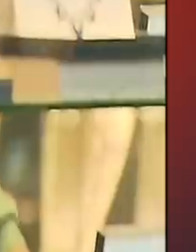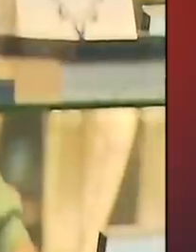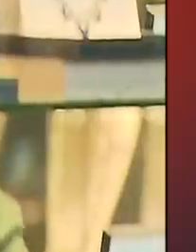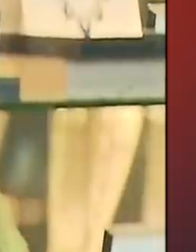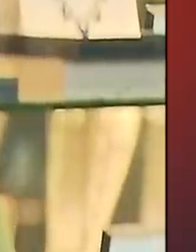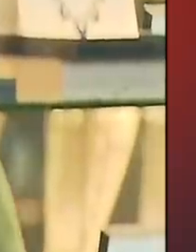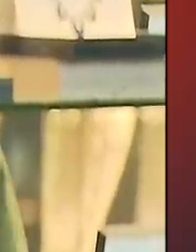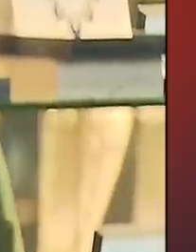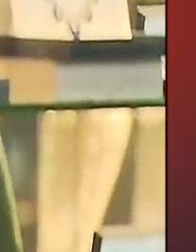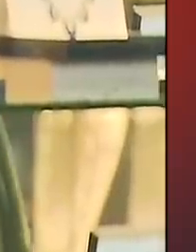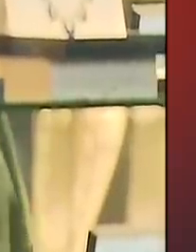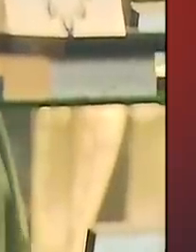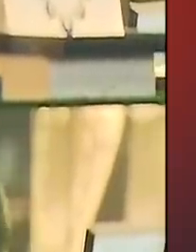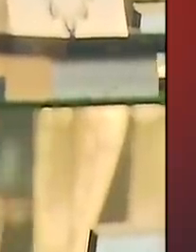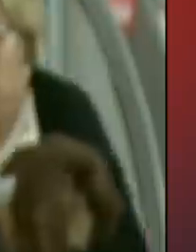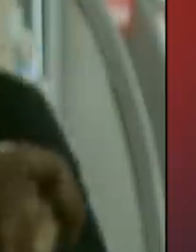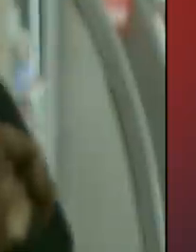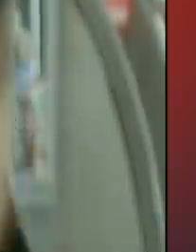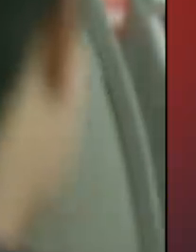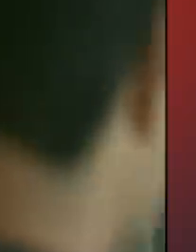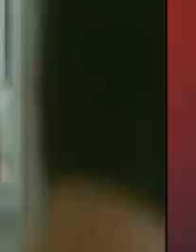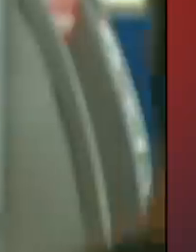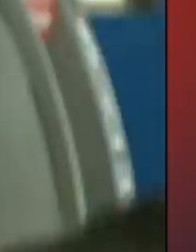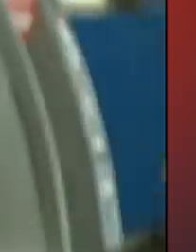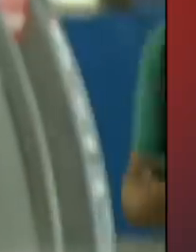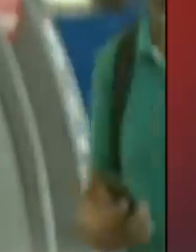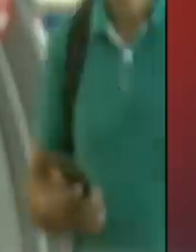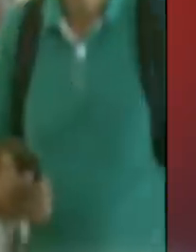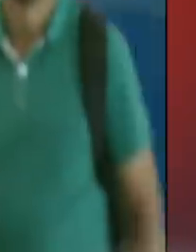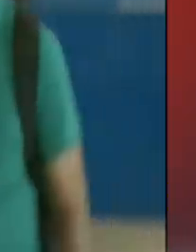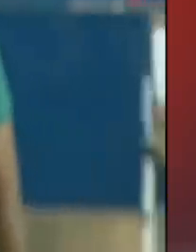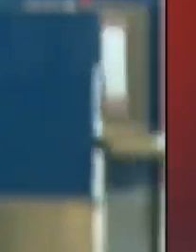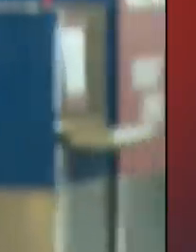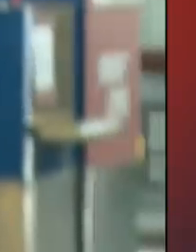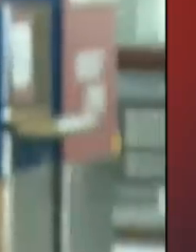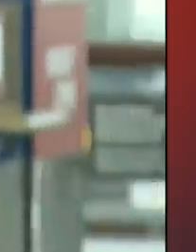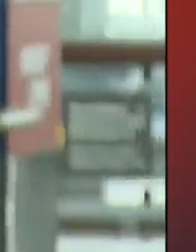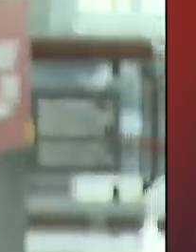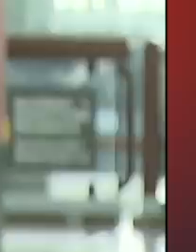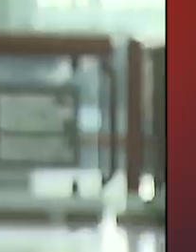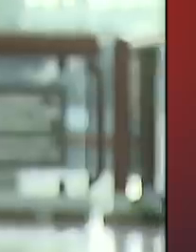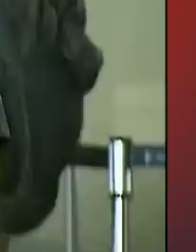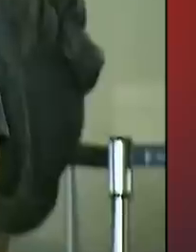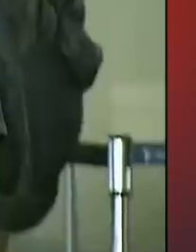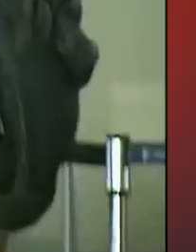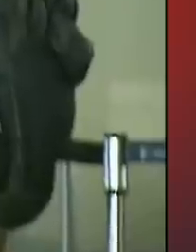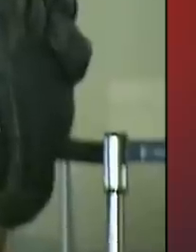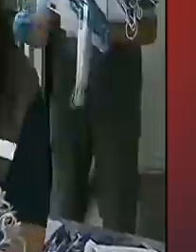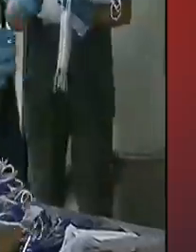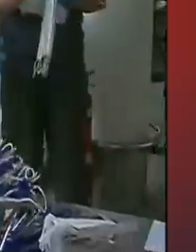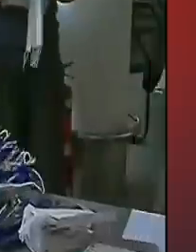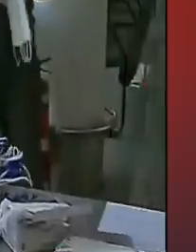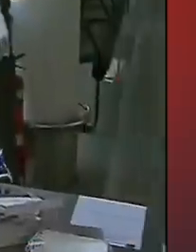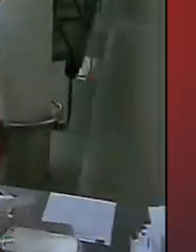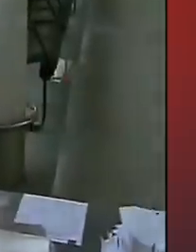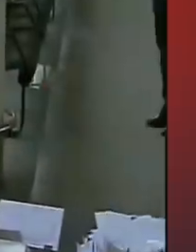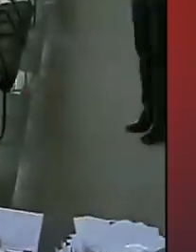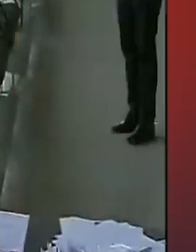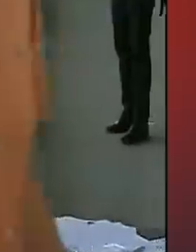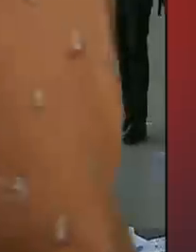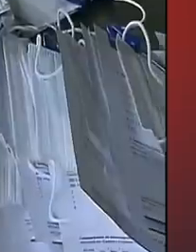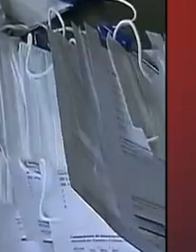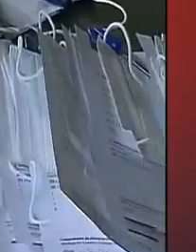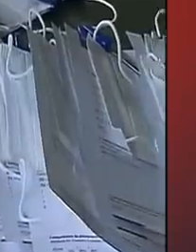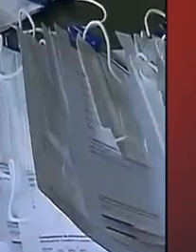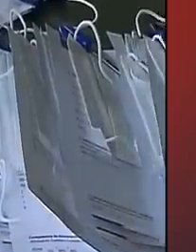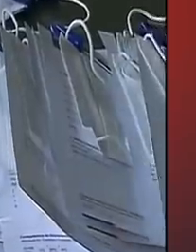5 de la mañana. El lunes se levanta la cuarentena en Lo Barnechea, Vitacura, Providencia y en la mitad sur de Ñuñoa y en la